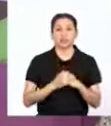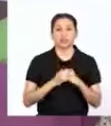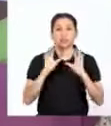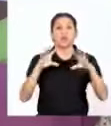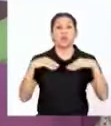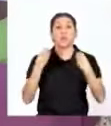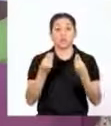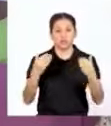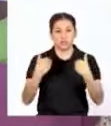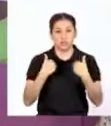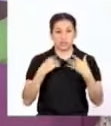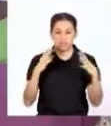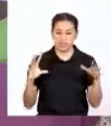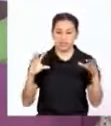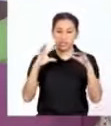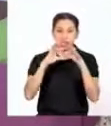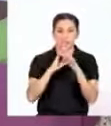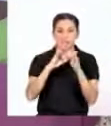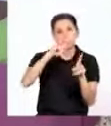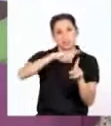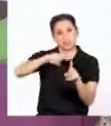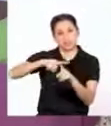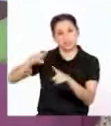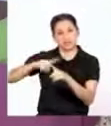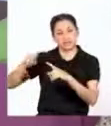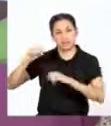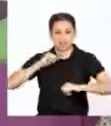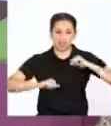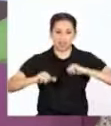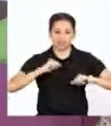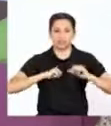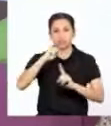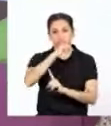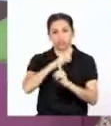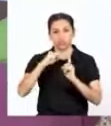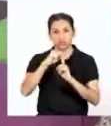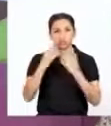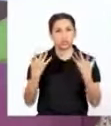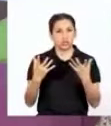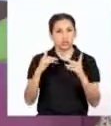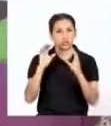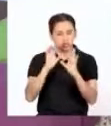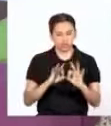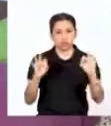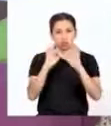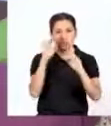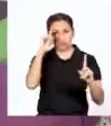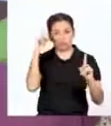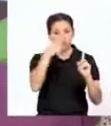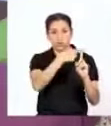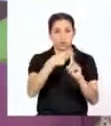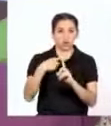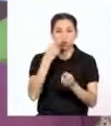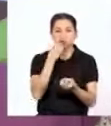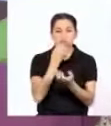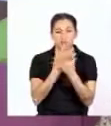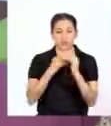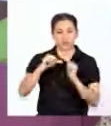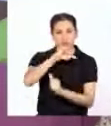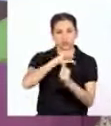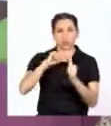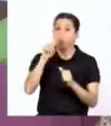democrática, pues forman alianzas con los diferentes actores sociales a fin de lograr el bien